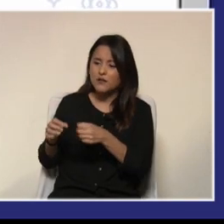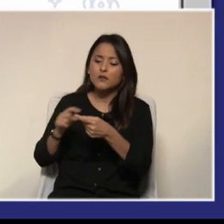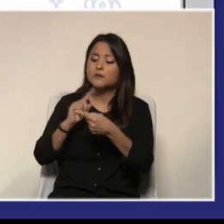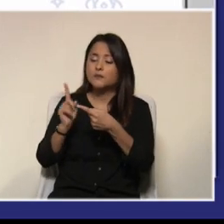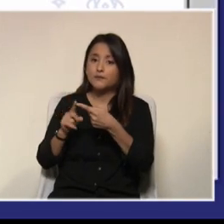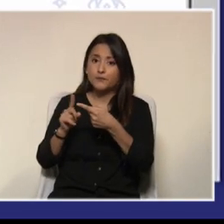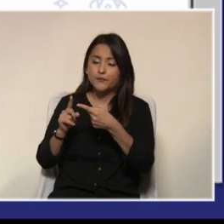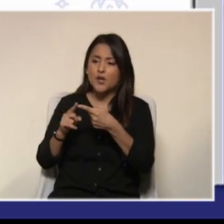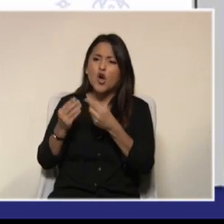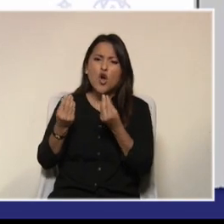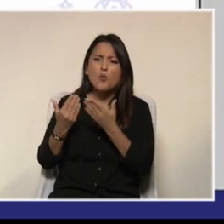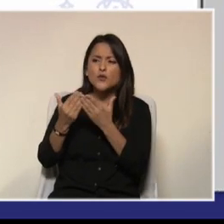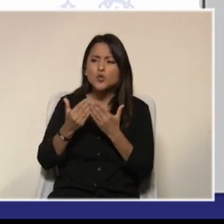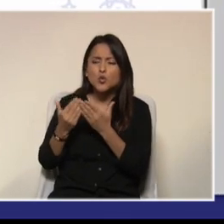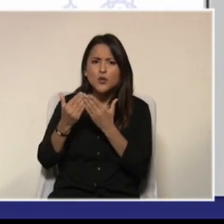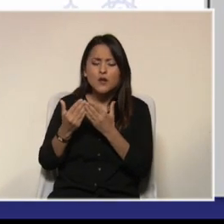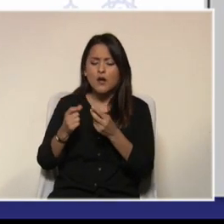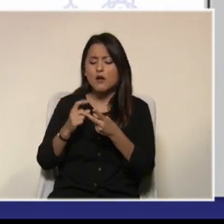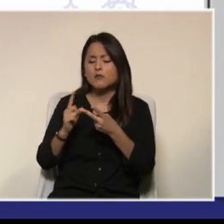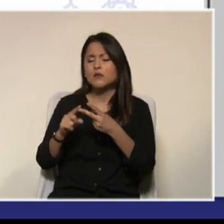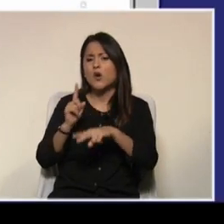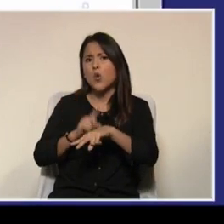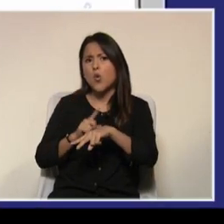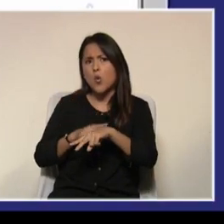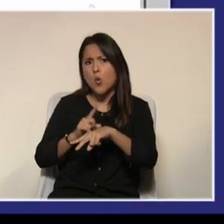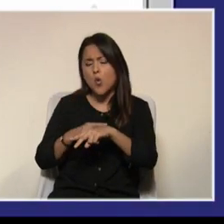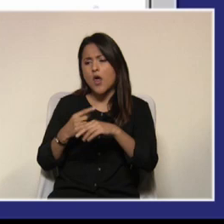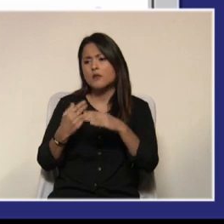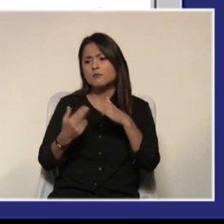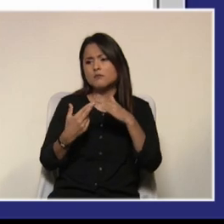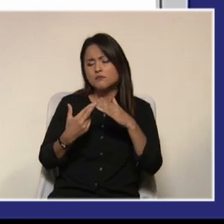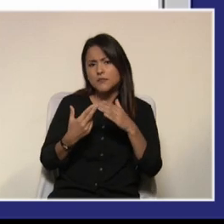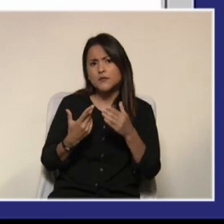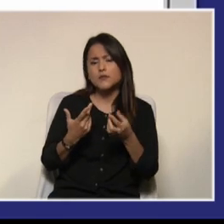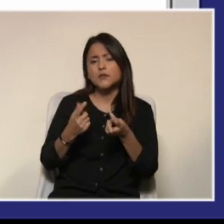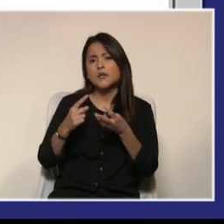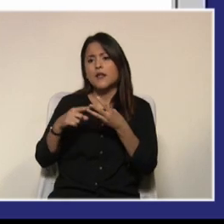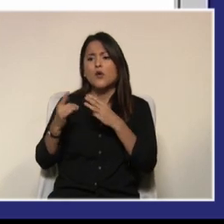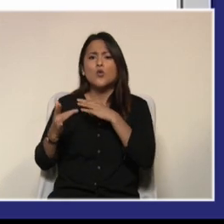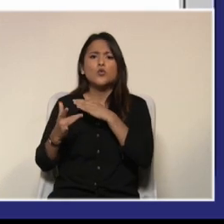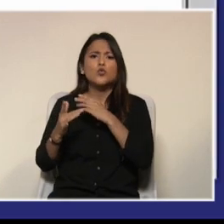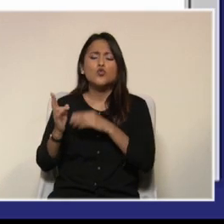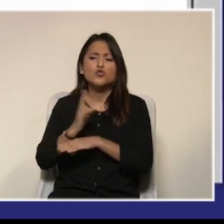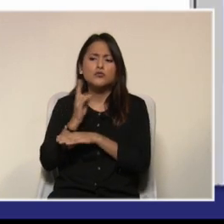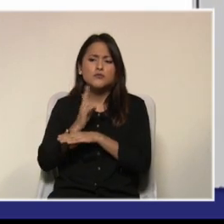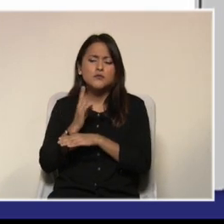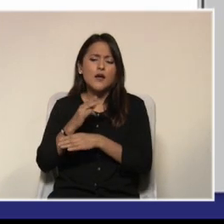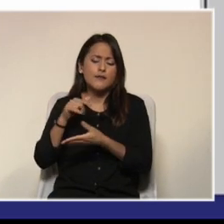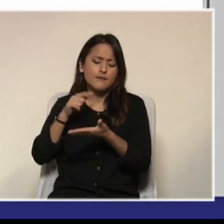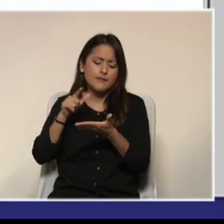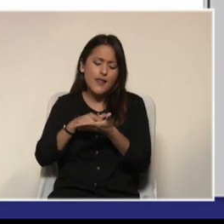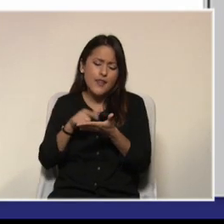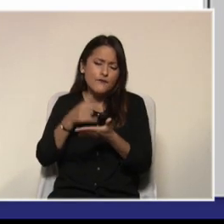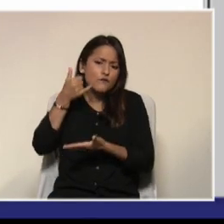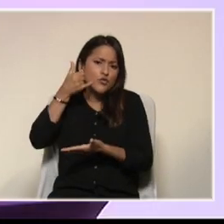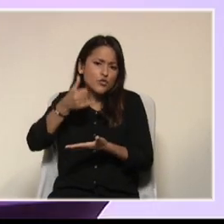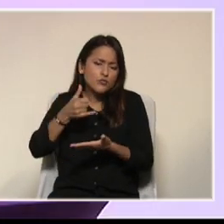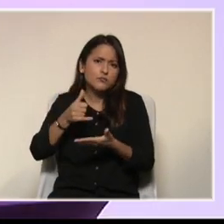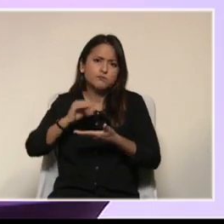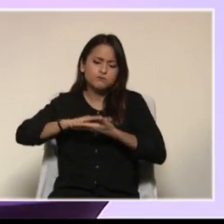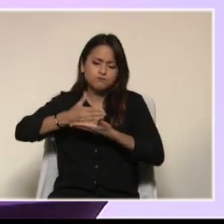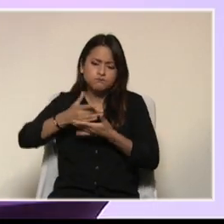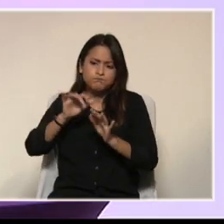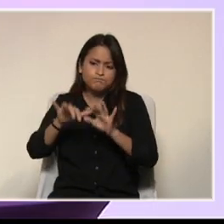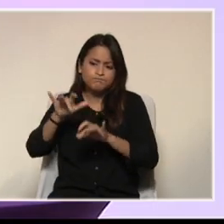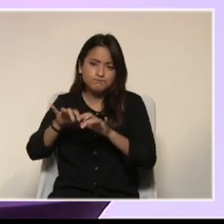los hábitos de estudios, el momento de recreación, el momento de uso de la tecnología. Pero esa comunicación no nada más quedará en casa, también